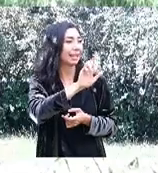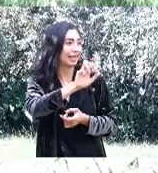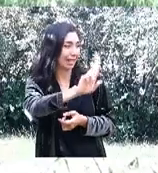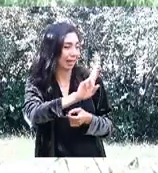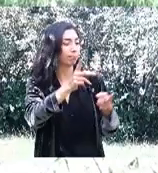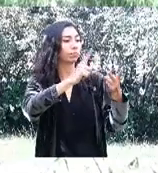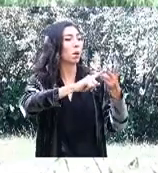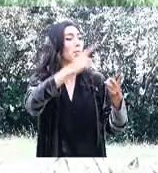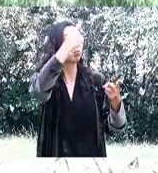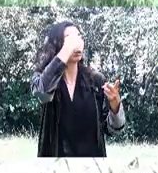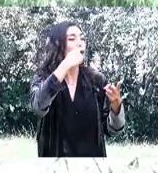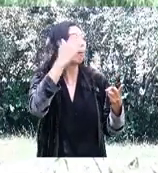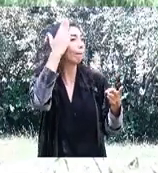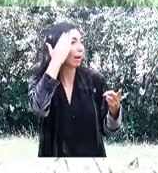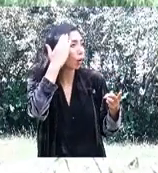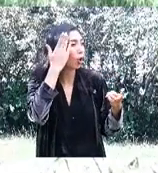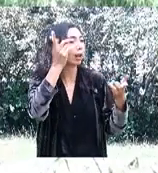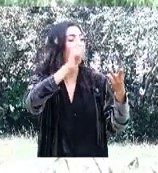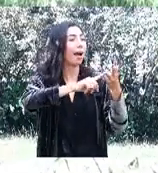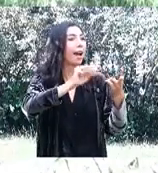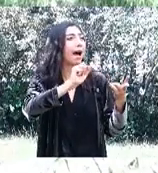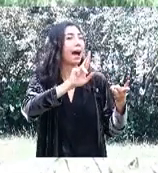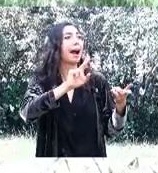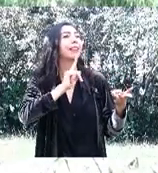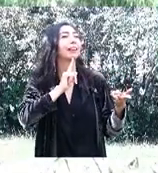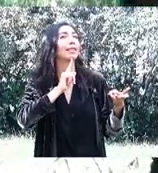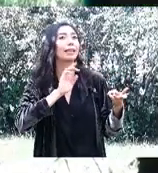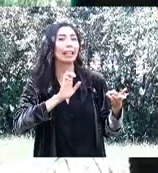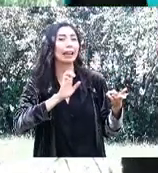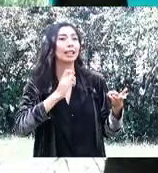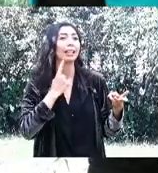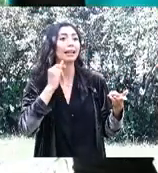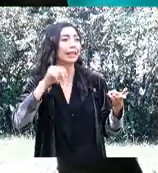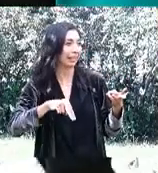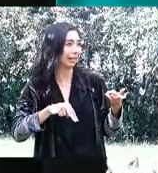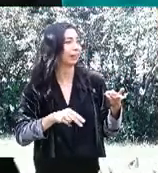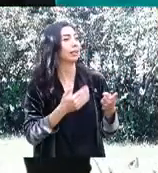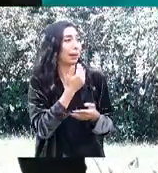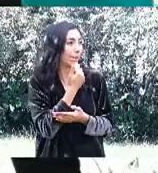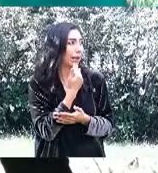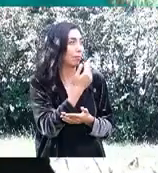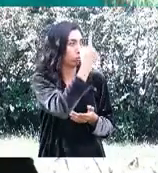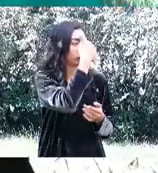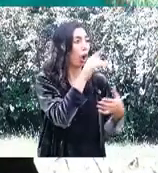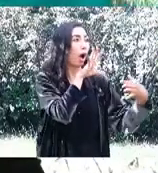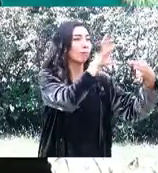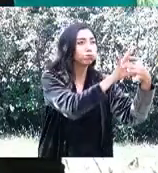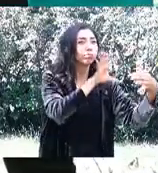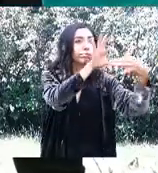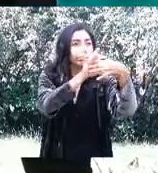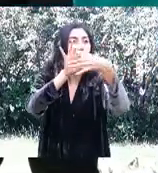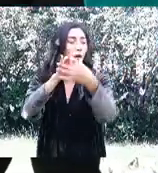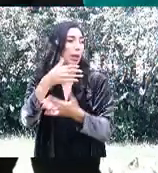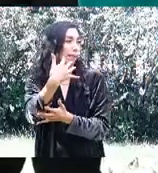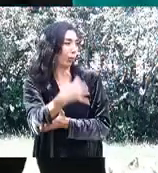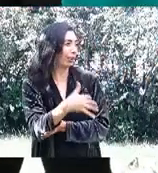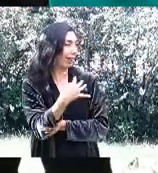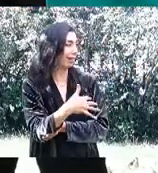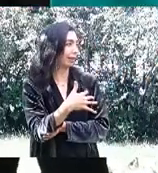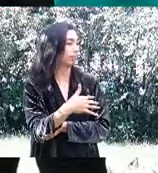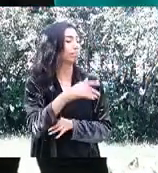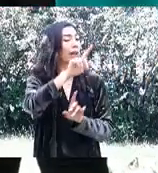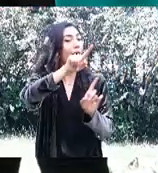museo de la memoria el arte kin eh Y eso es muy importante para nosotros Porque generan lazos importantes y